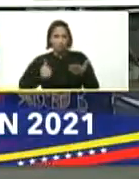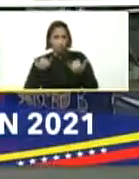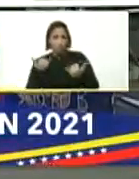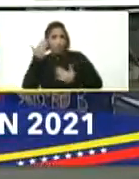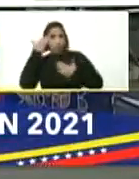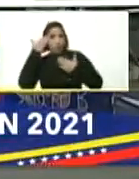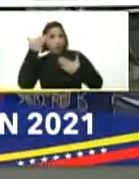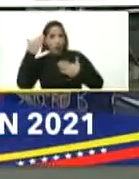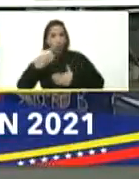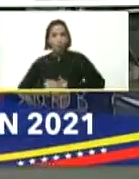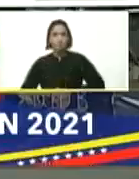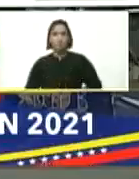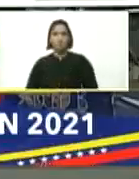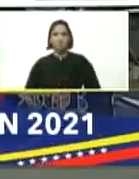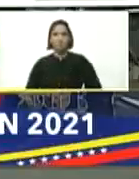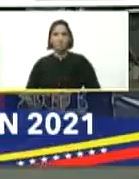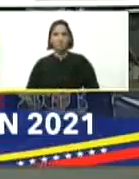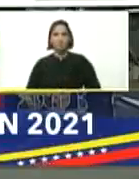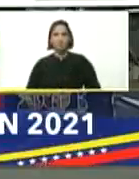saludar a